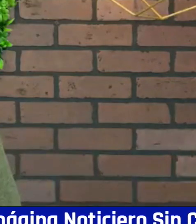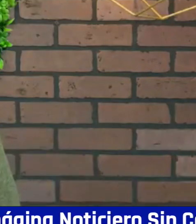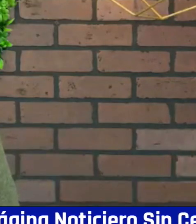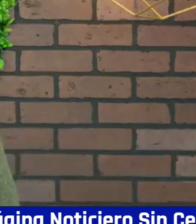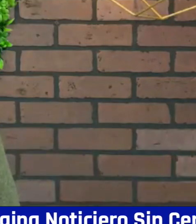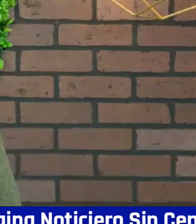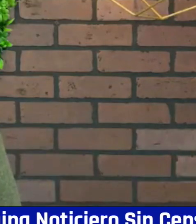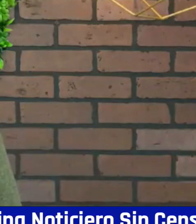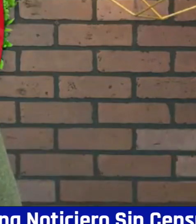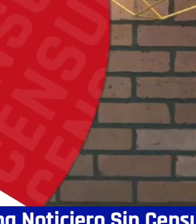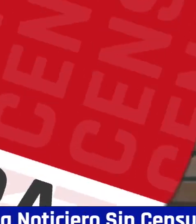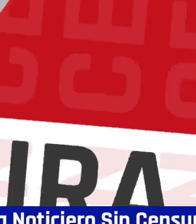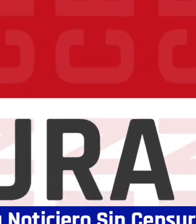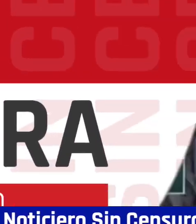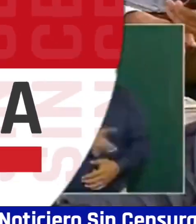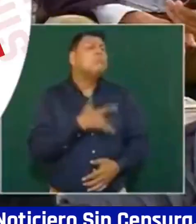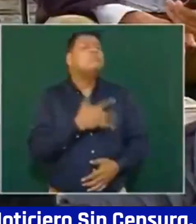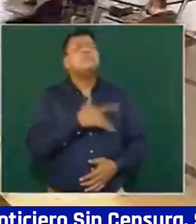forma directa.